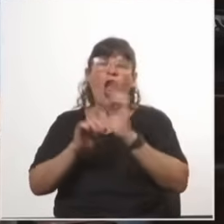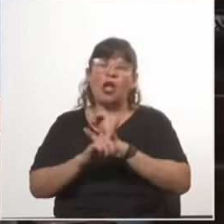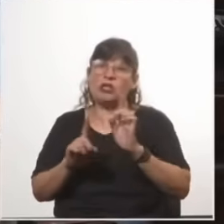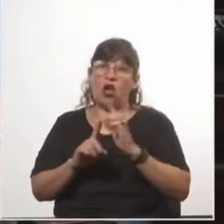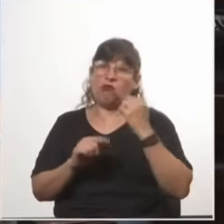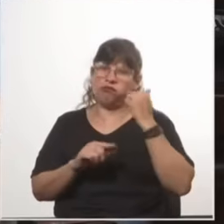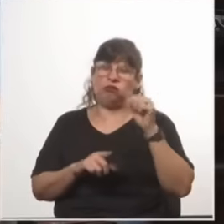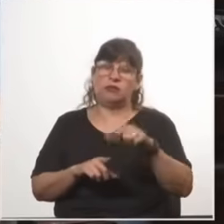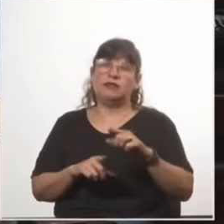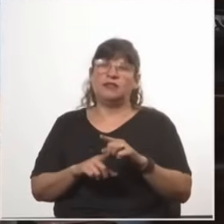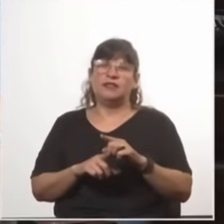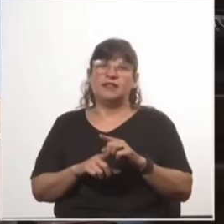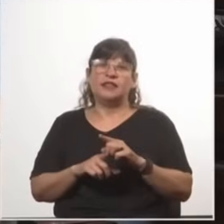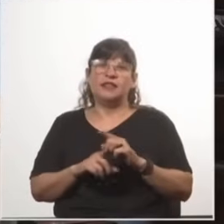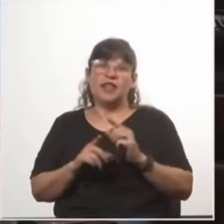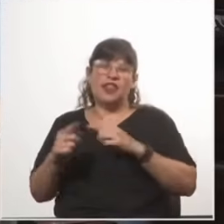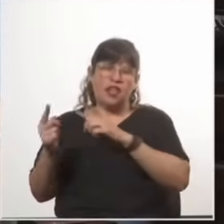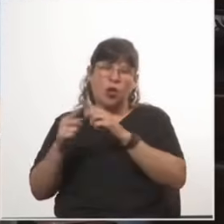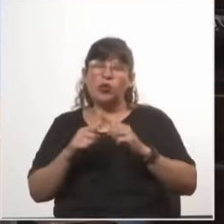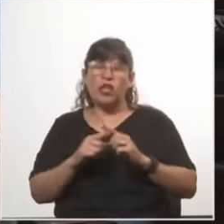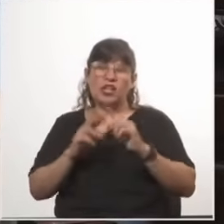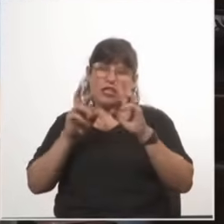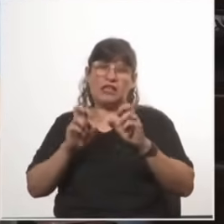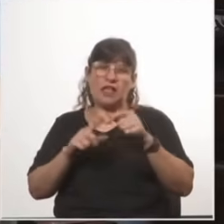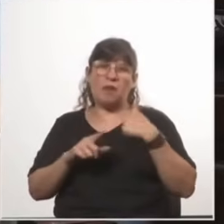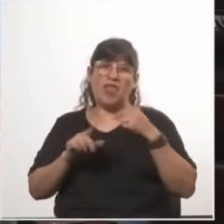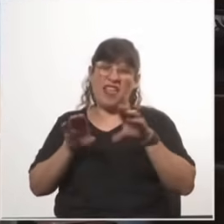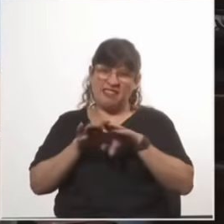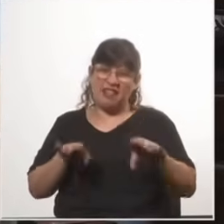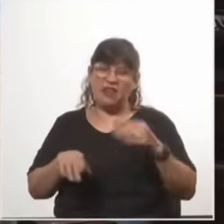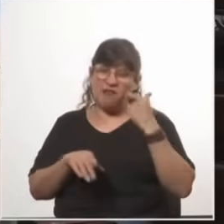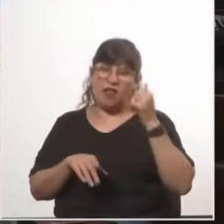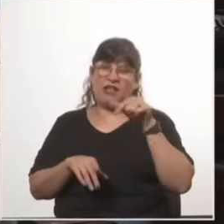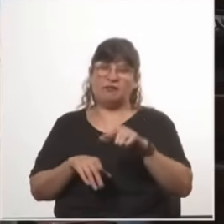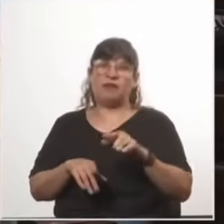discutiendo hoy un tema de este nivel y de esta envergadura. Gracias, Presidente. A usted, senador.